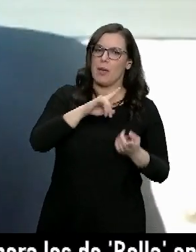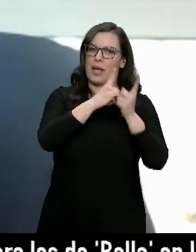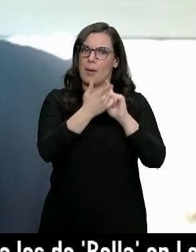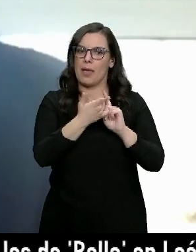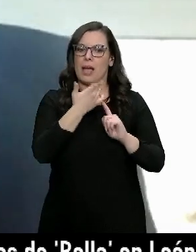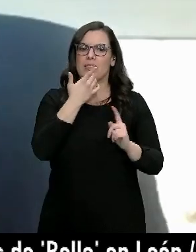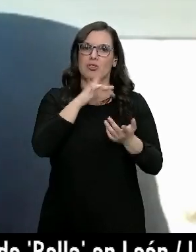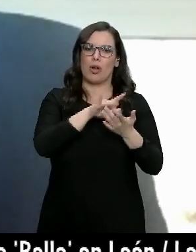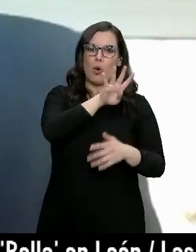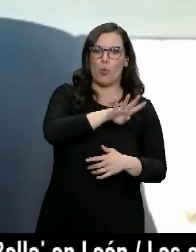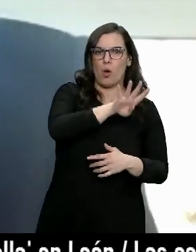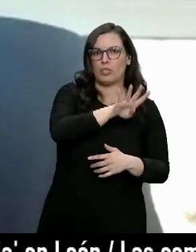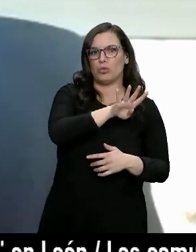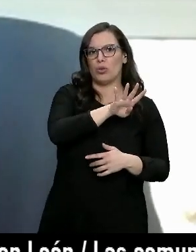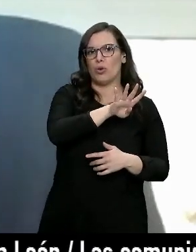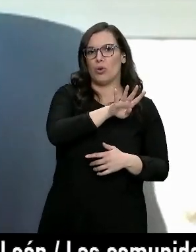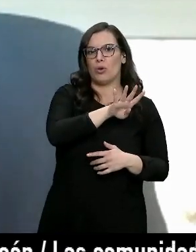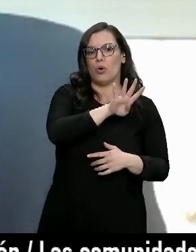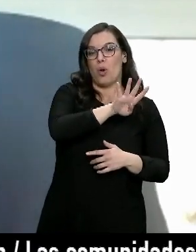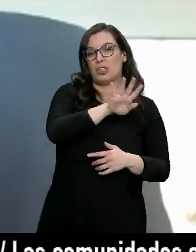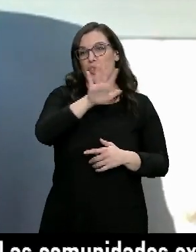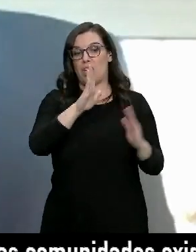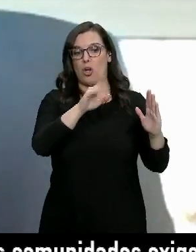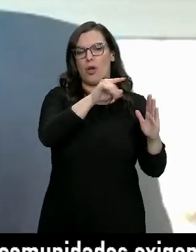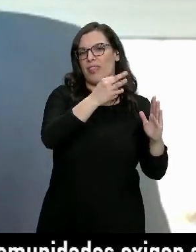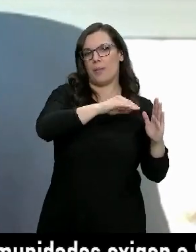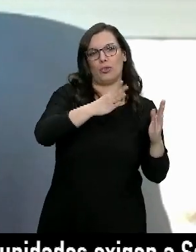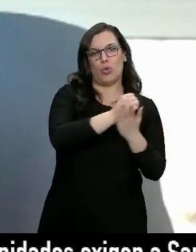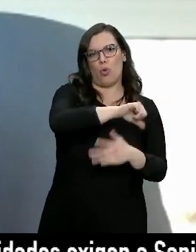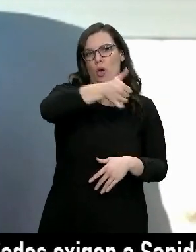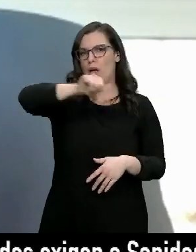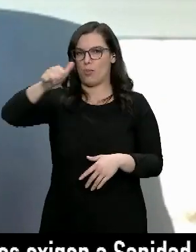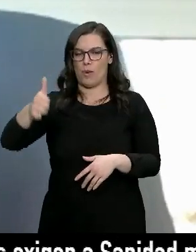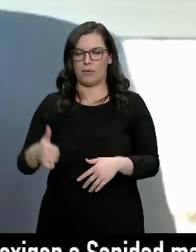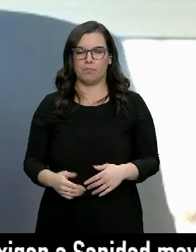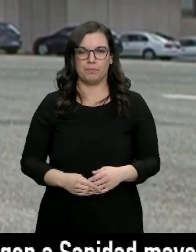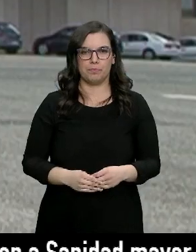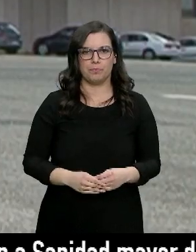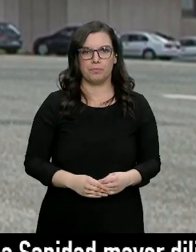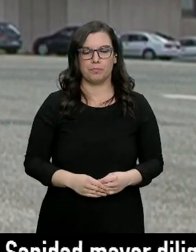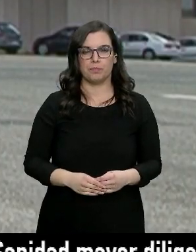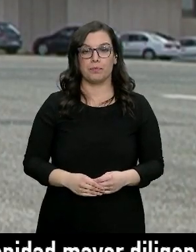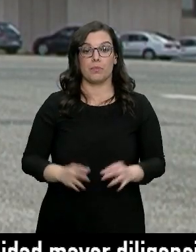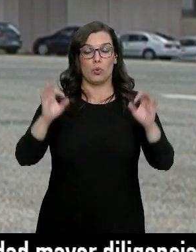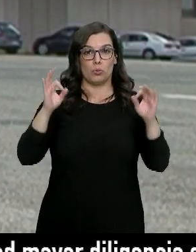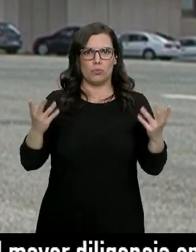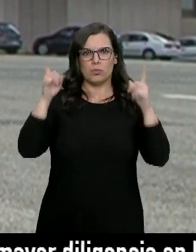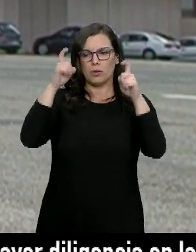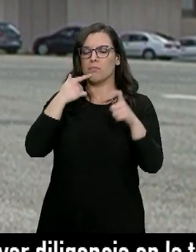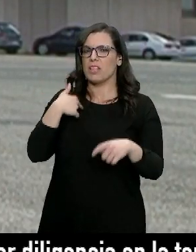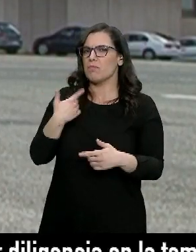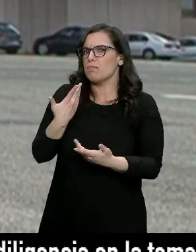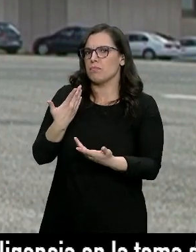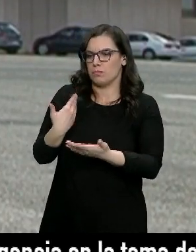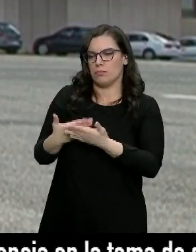puesto un 4, a las notas entre 4 y 5 de ciertos alumnos que hay que elevarlas a un 5. Momento en el que pide que se le aclare